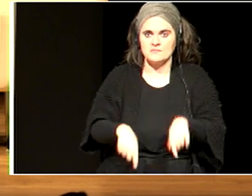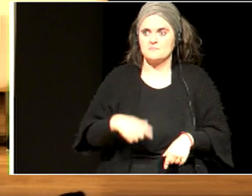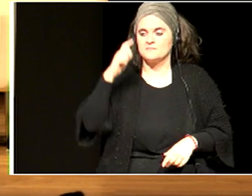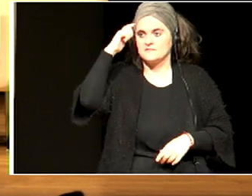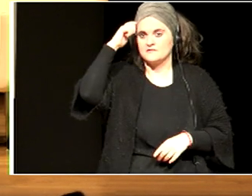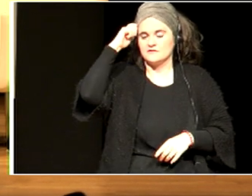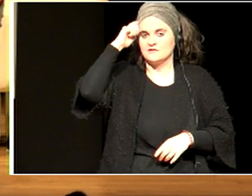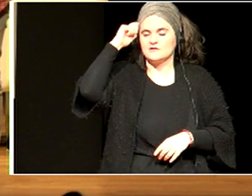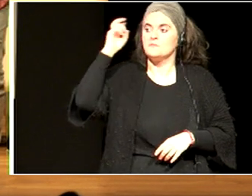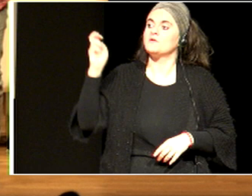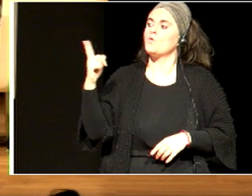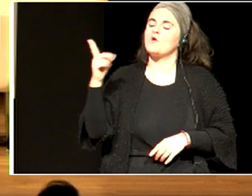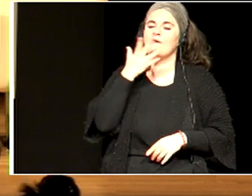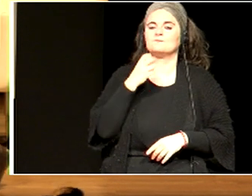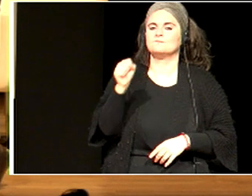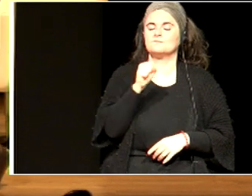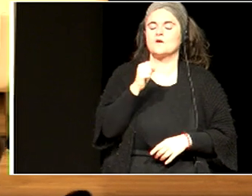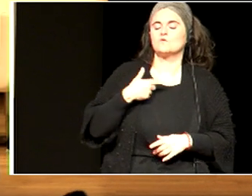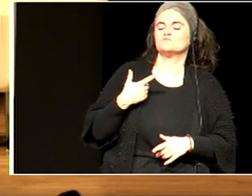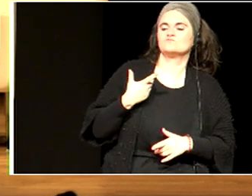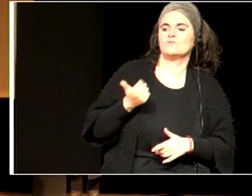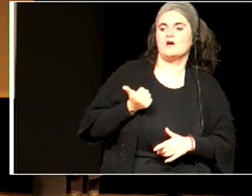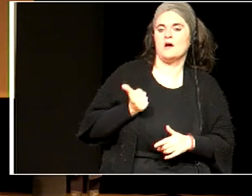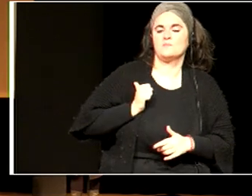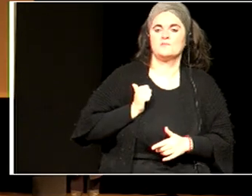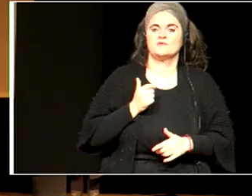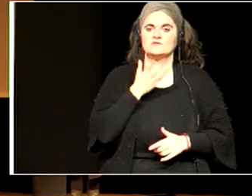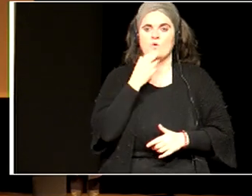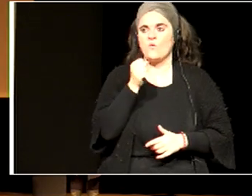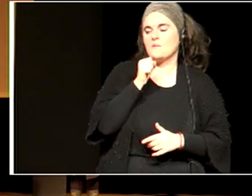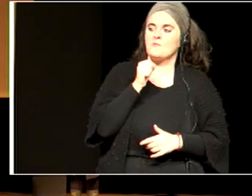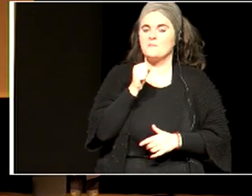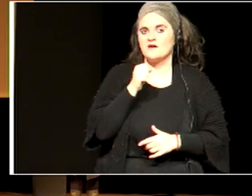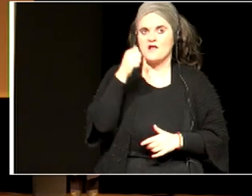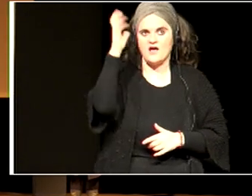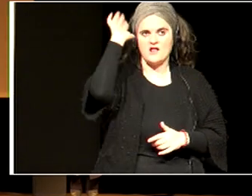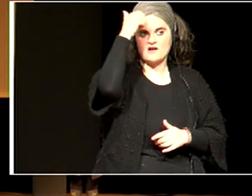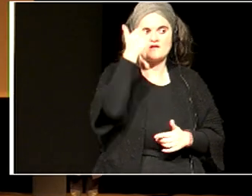una súper guapa y utilizando su belleza para conquistar estarán vainas